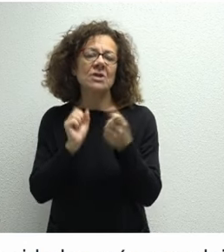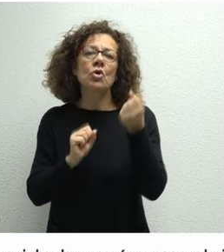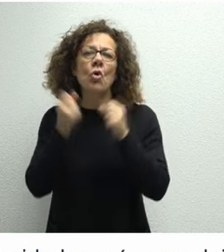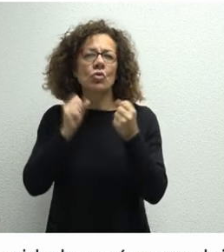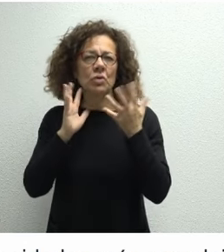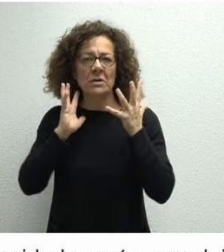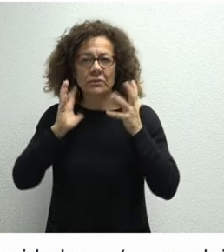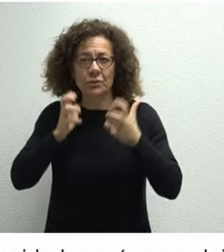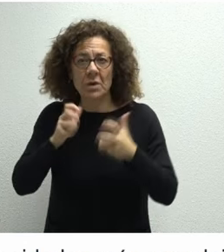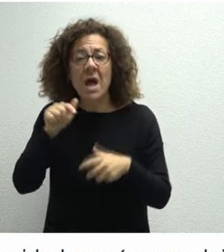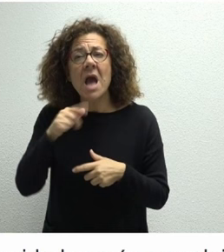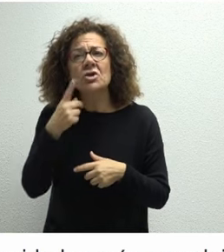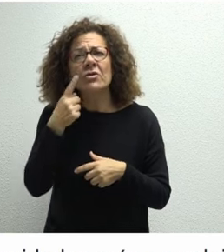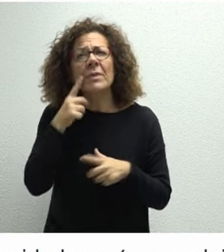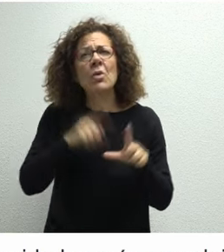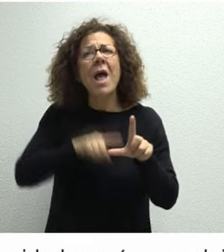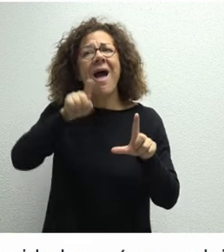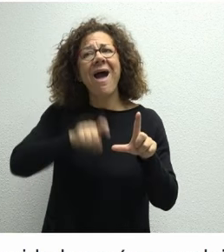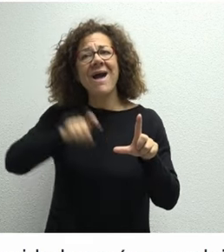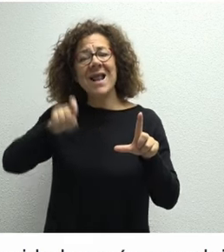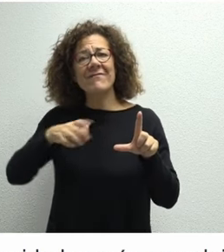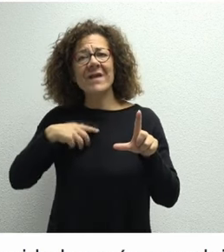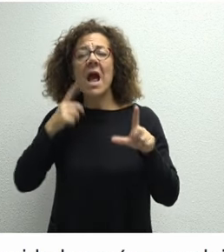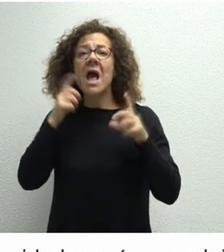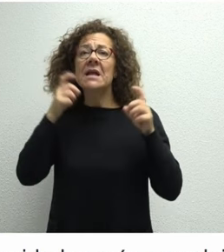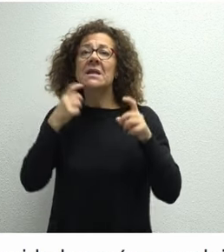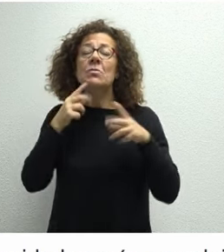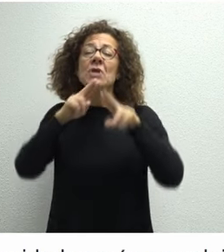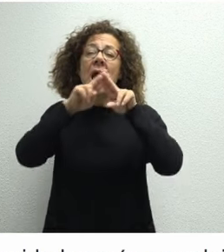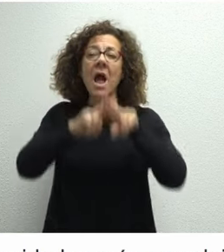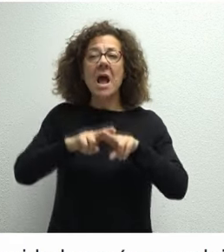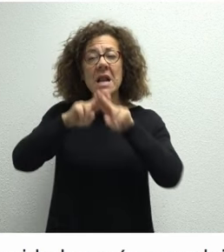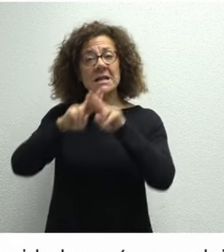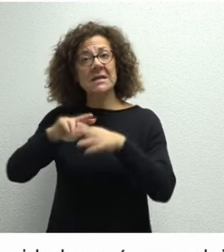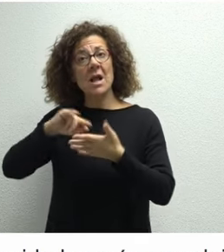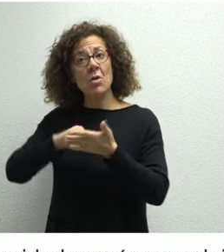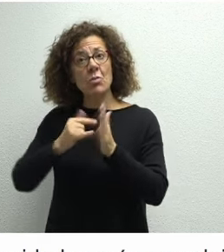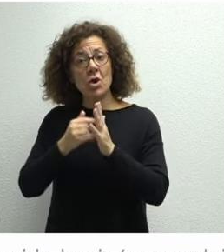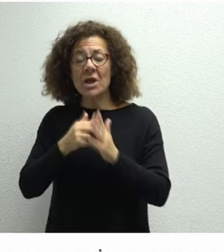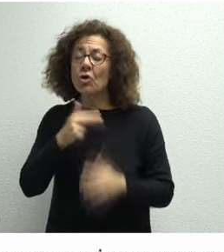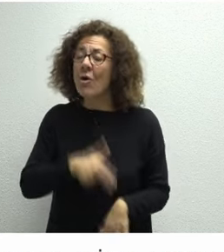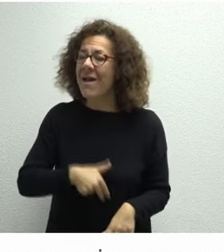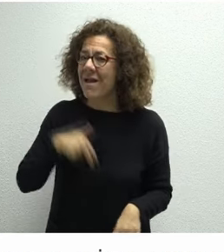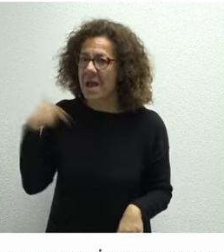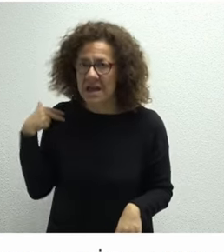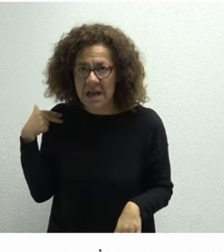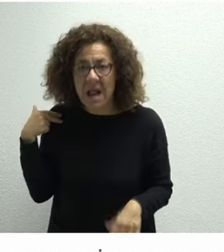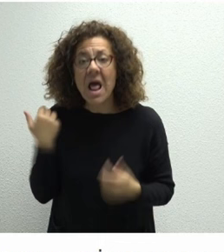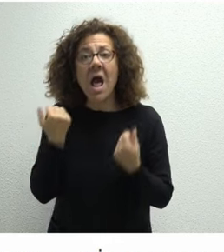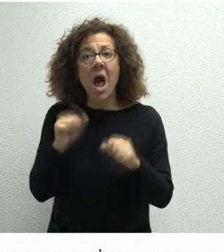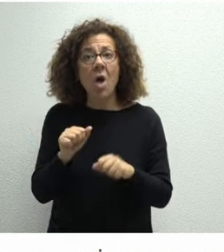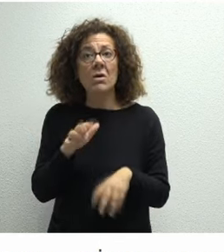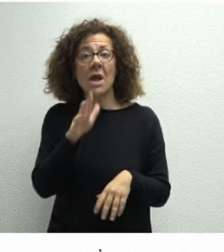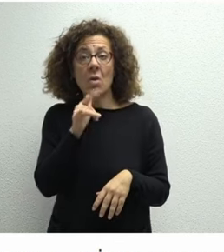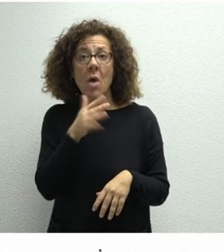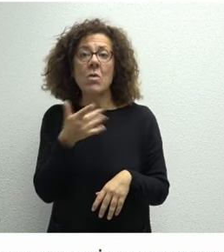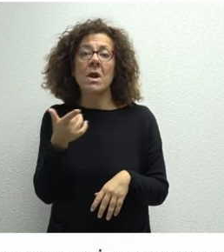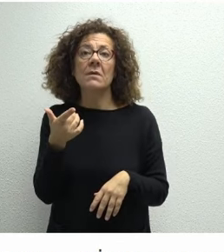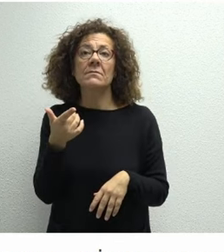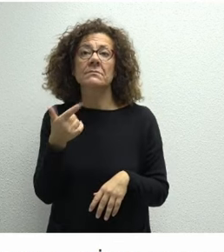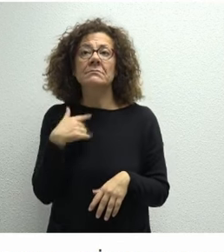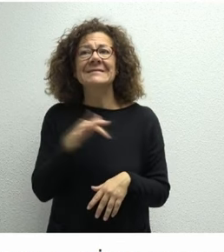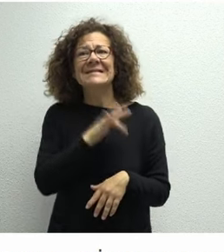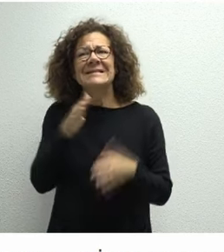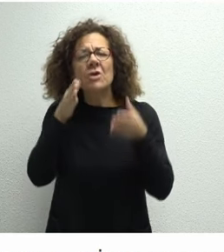es ahora veréis una gráfica intentamos hacer un análisis del proyecto en general aunque como ahora os detallaré nos